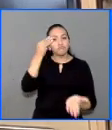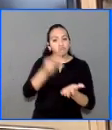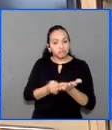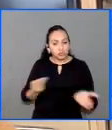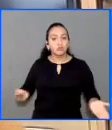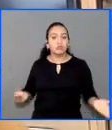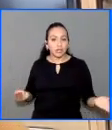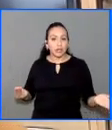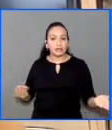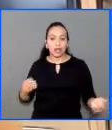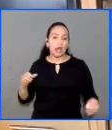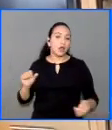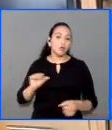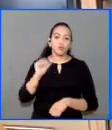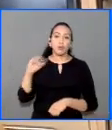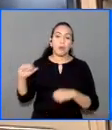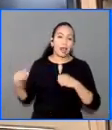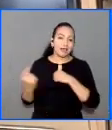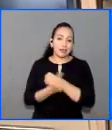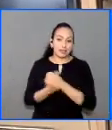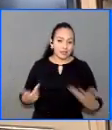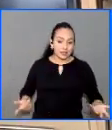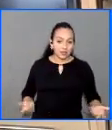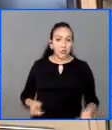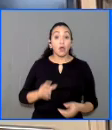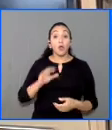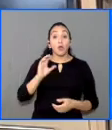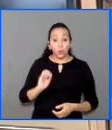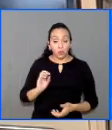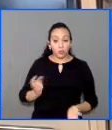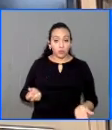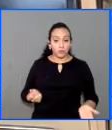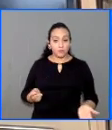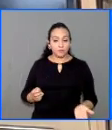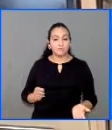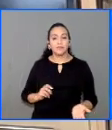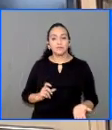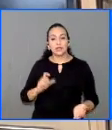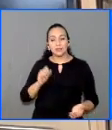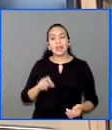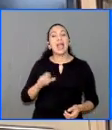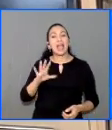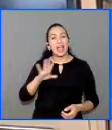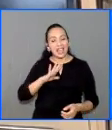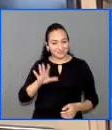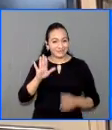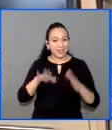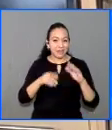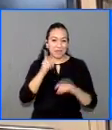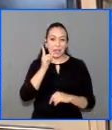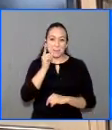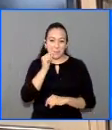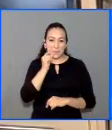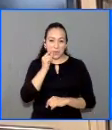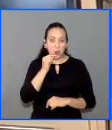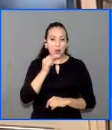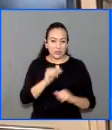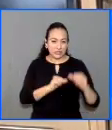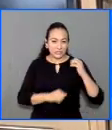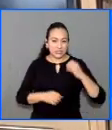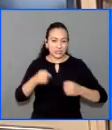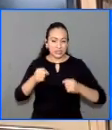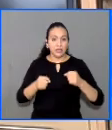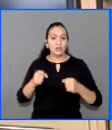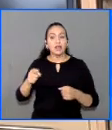¿no? Y darle la vuelta a la posible corrupción que pueda haber por parte de agentes de tránsito. Para el canal del